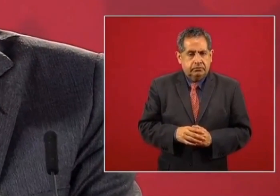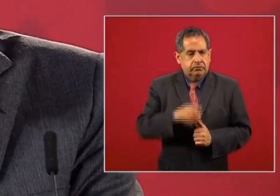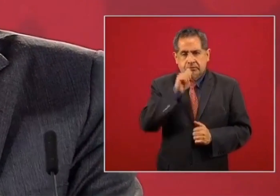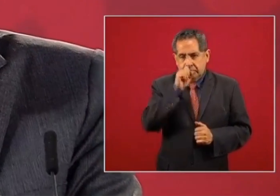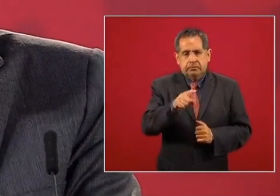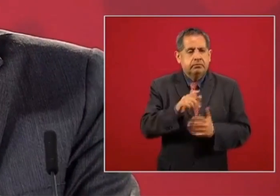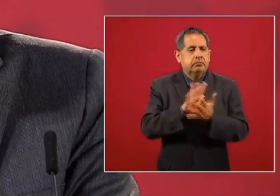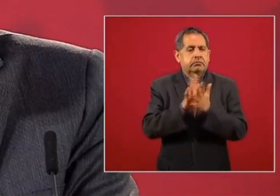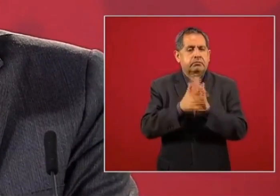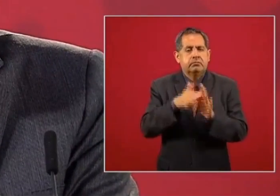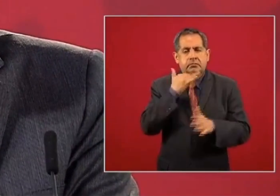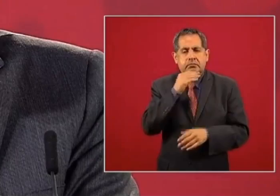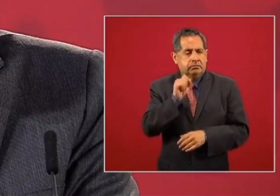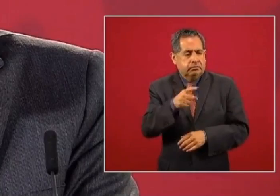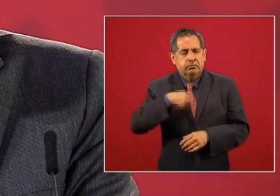convertirnos en cómplices.